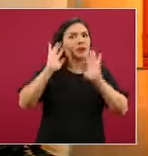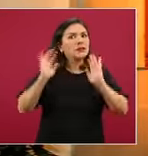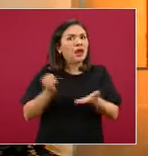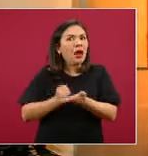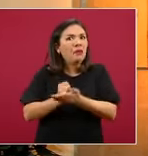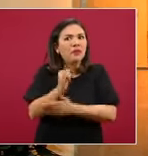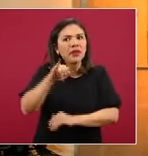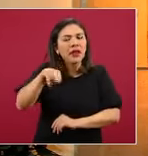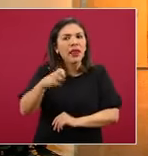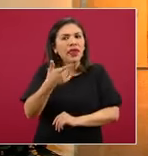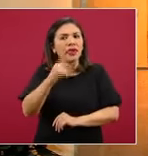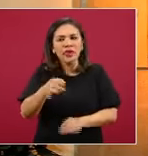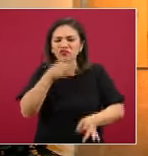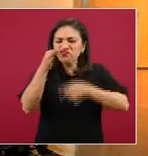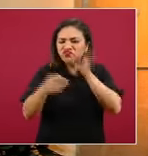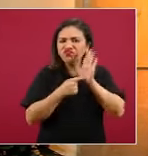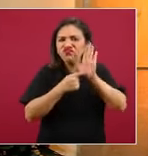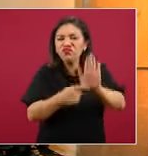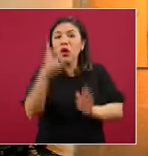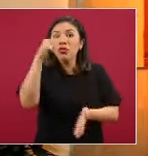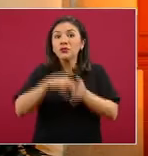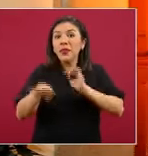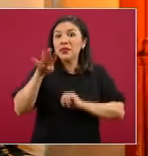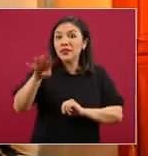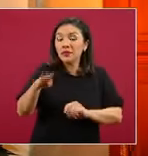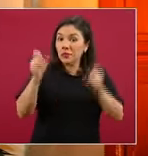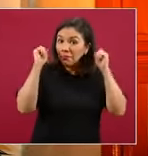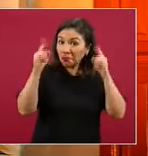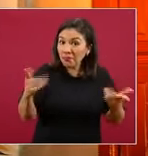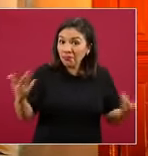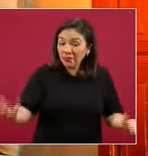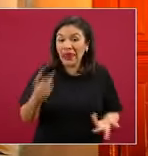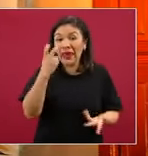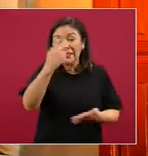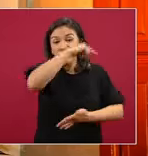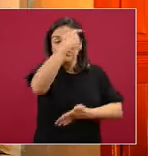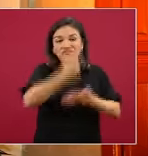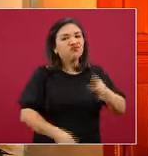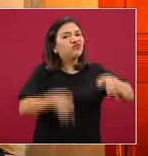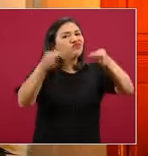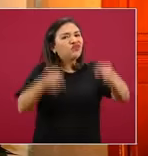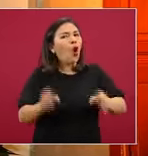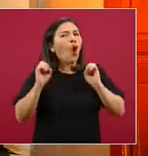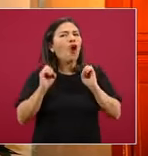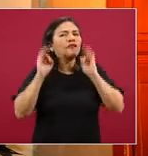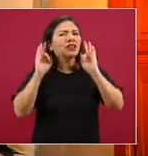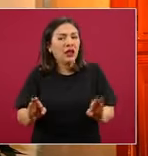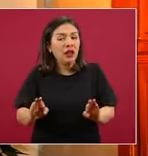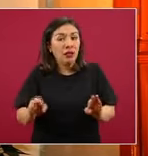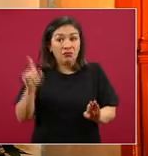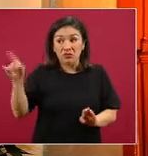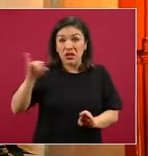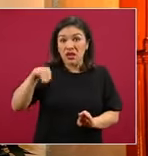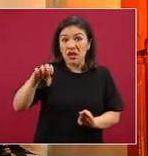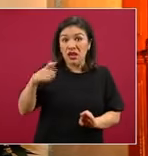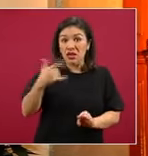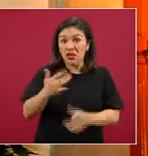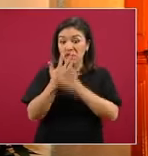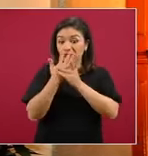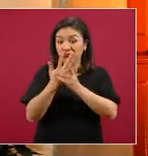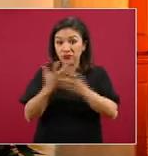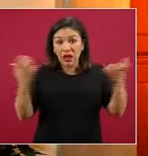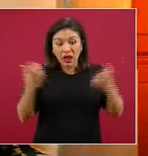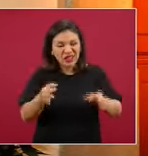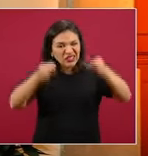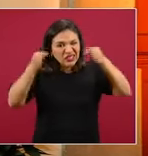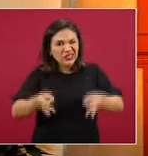publicó la del año 2019 y esta es la estadística oficial. Acuérdense que es INEGI el responsable de publicar la estadística